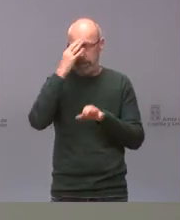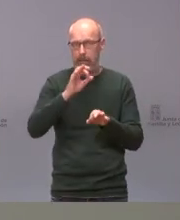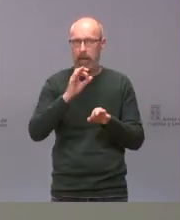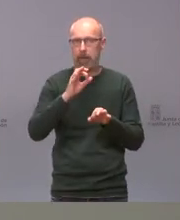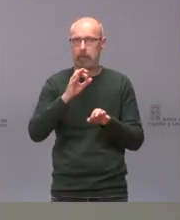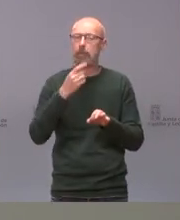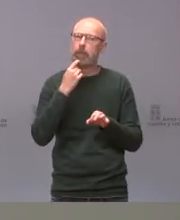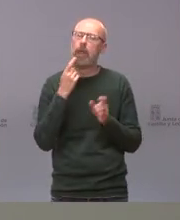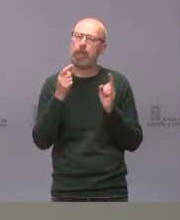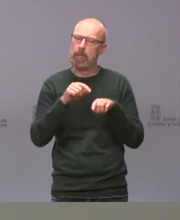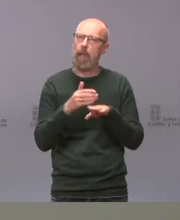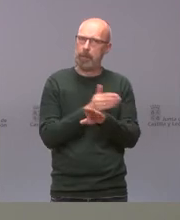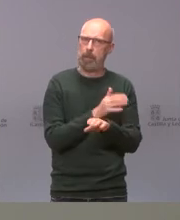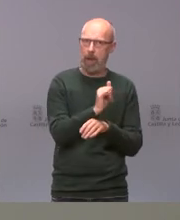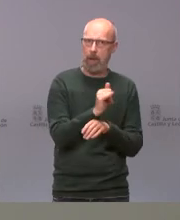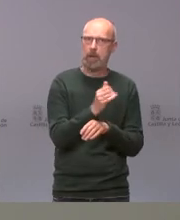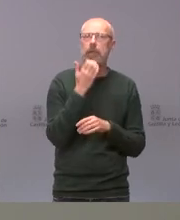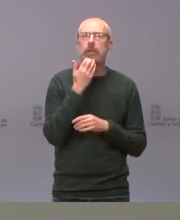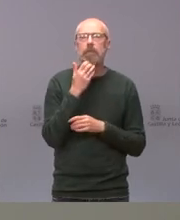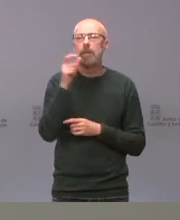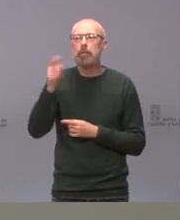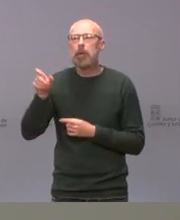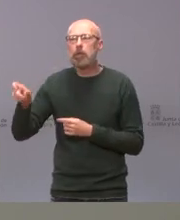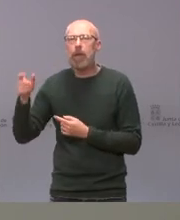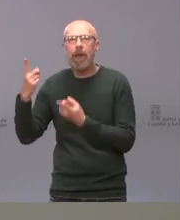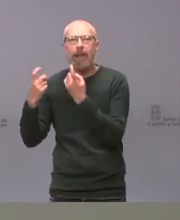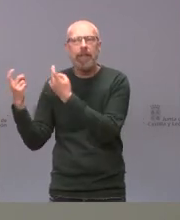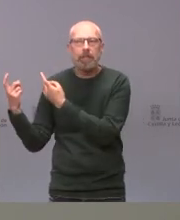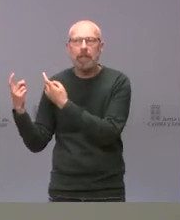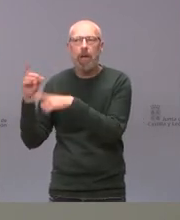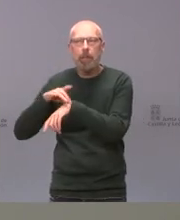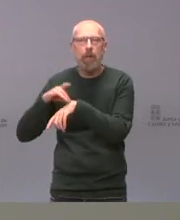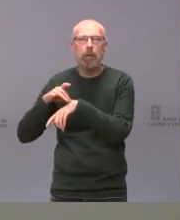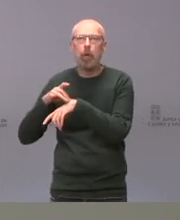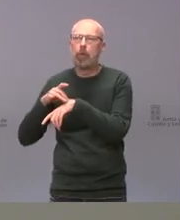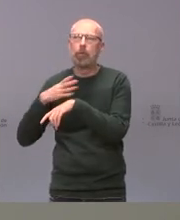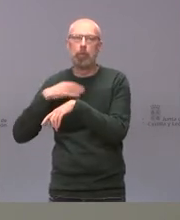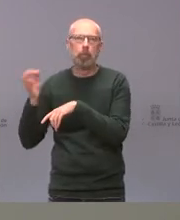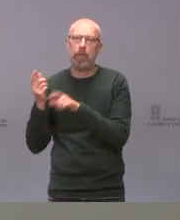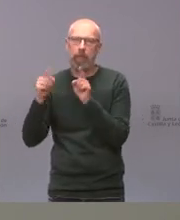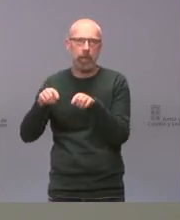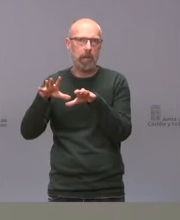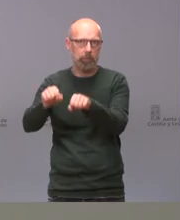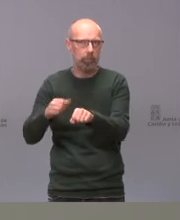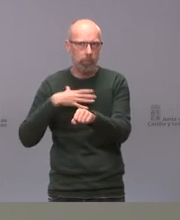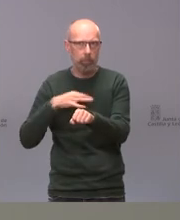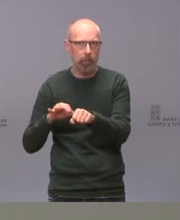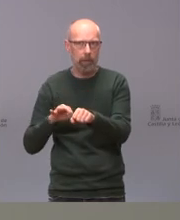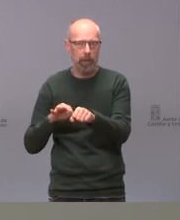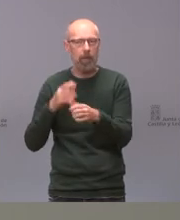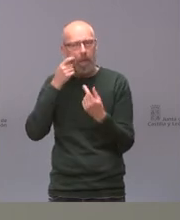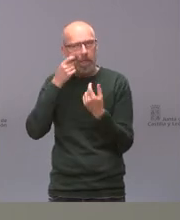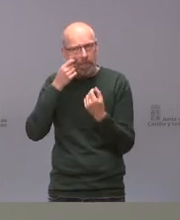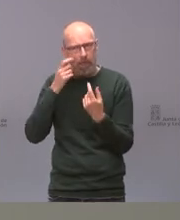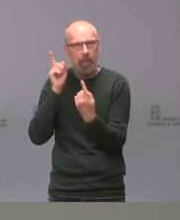previa y, por lo tanto, quien necesite a su médico le puede tener. Por lo tanto, la presencialidad ya existe. Lo que estamos